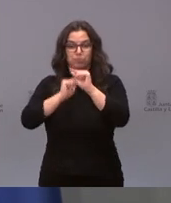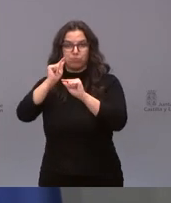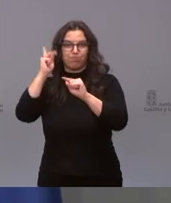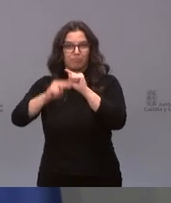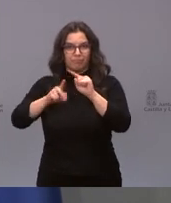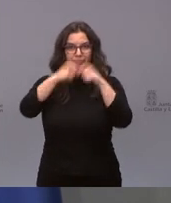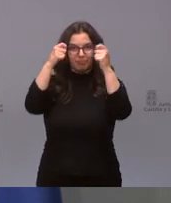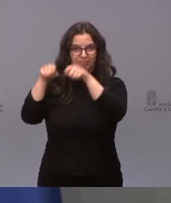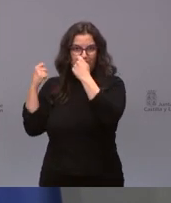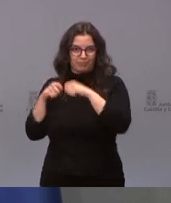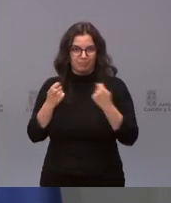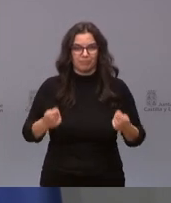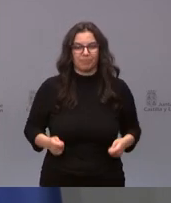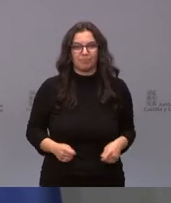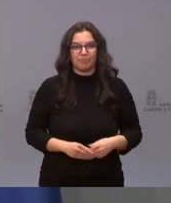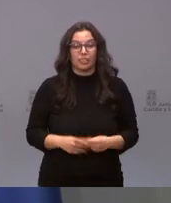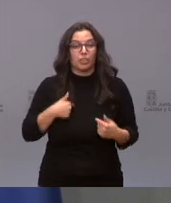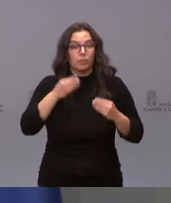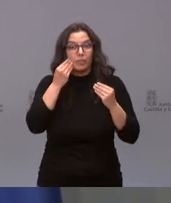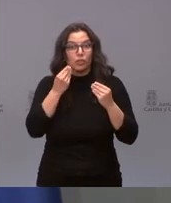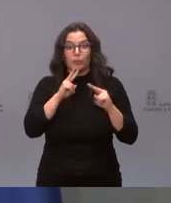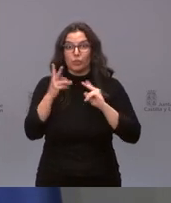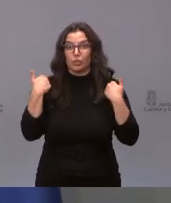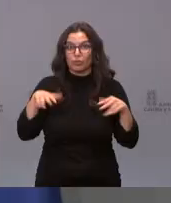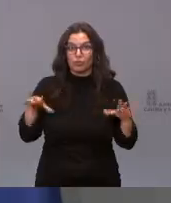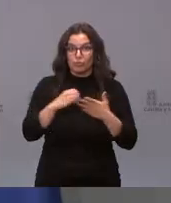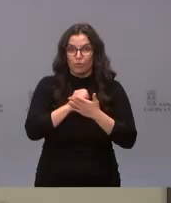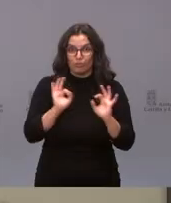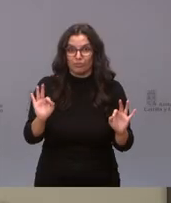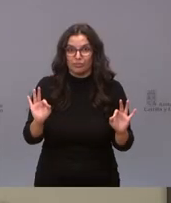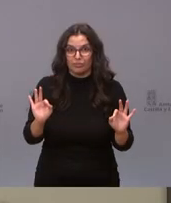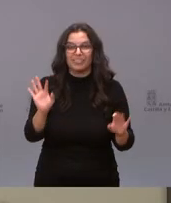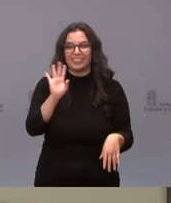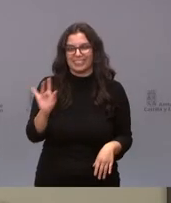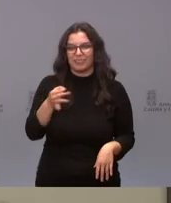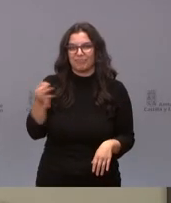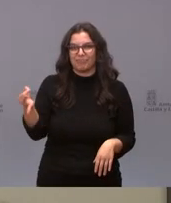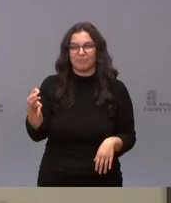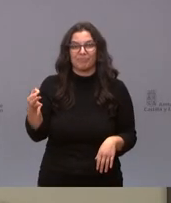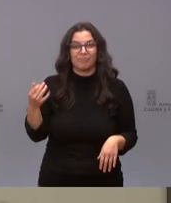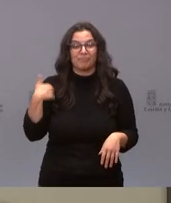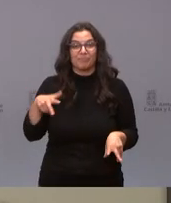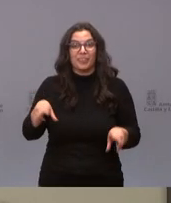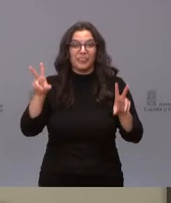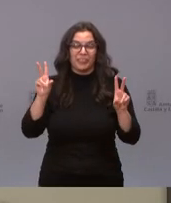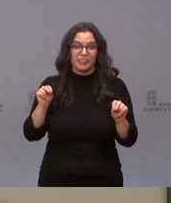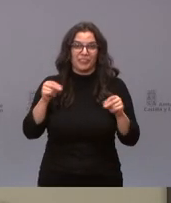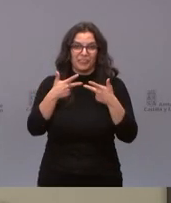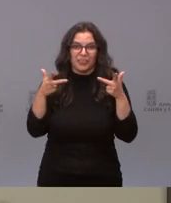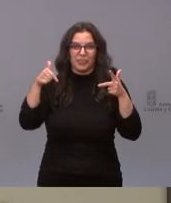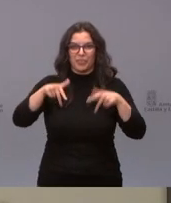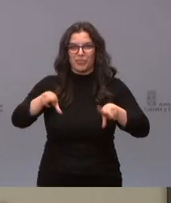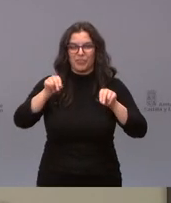transmisión y yo creo que he contestado a todo sí creo que aquí terminamos de áporo y